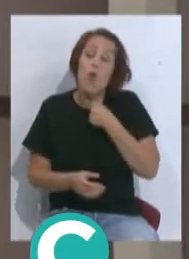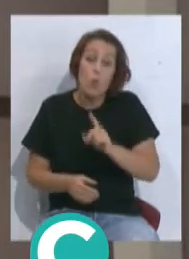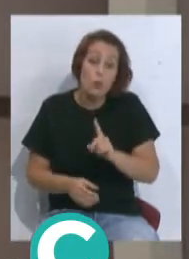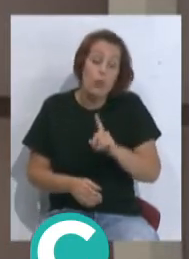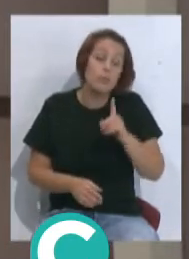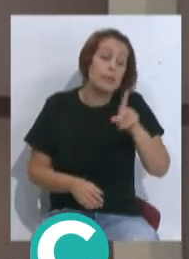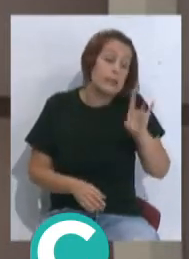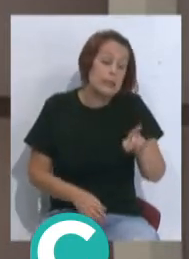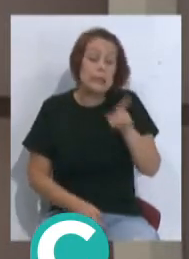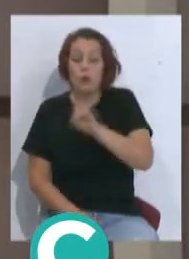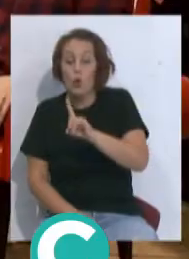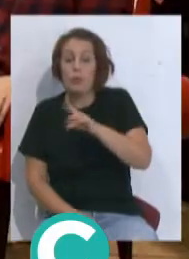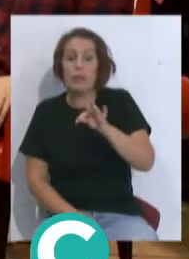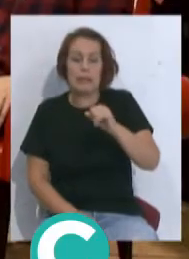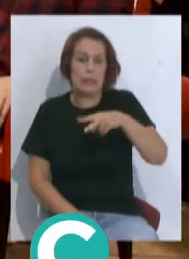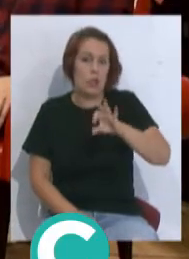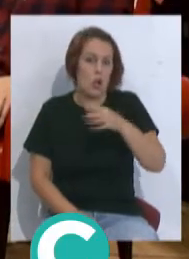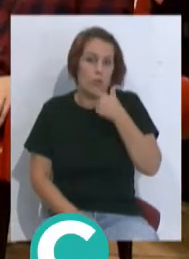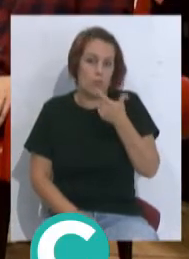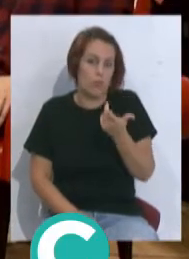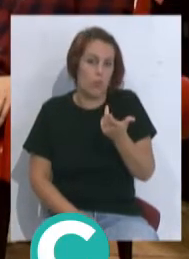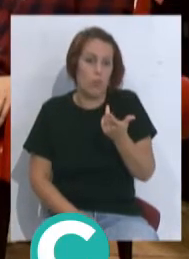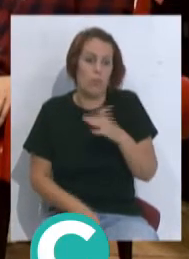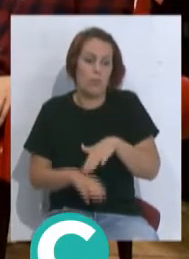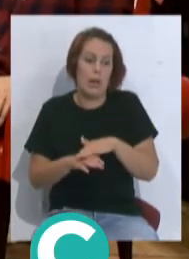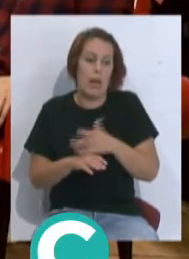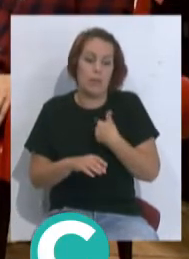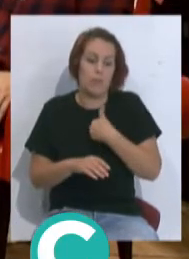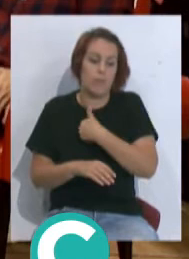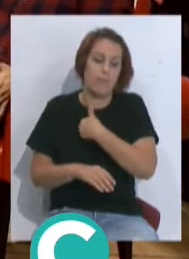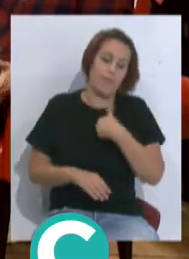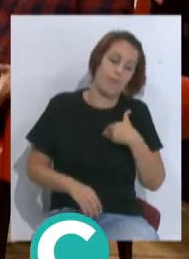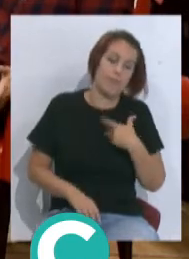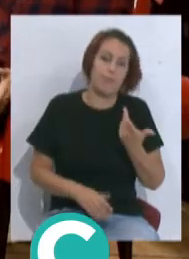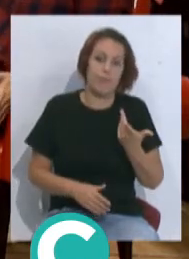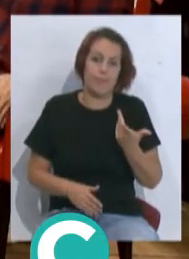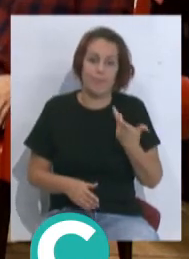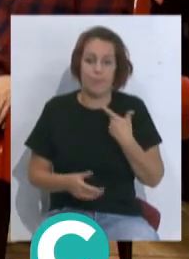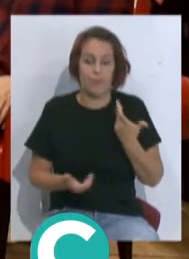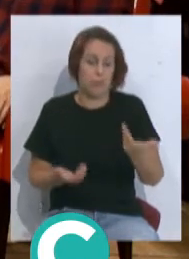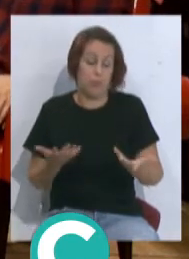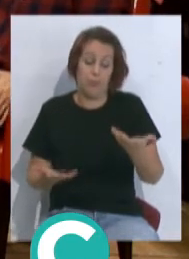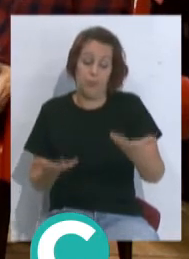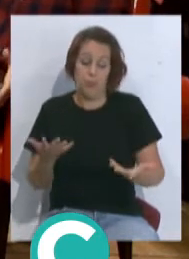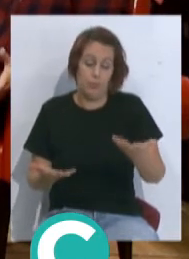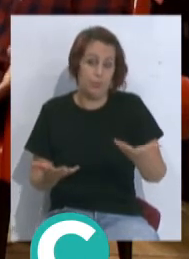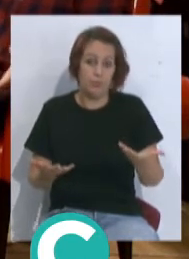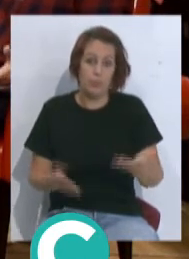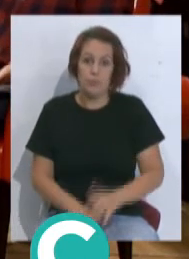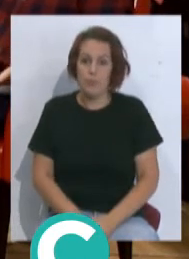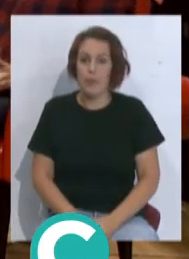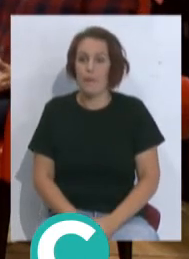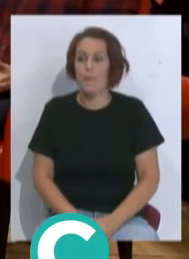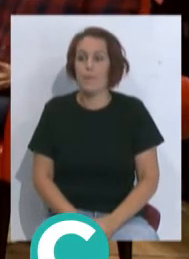sí, a otros no. Dino después se mojó igualmente para el otro lado, o sea que al final esto